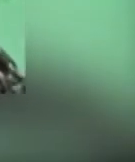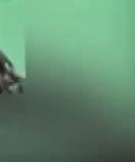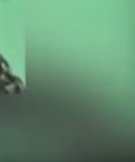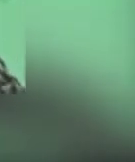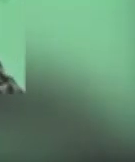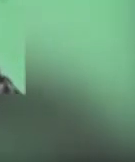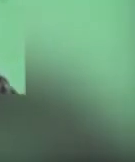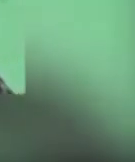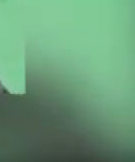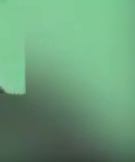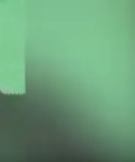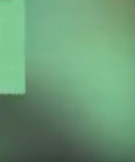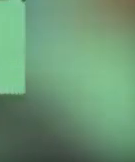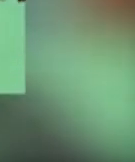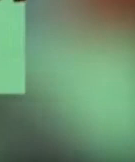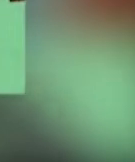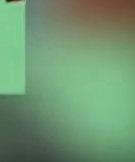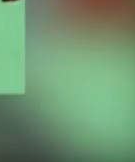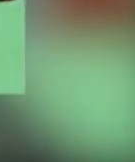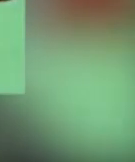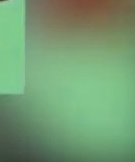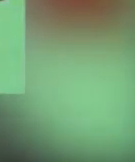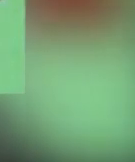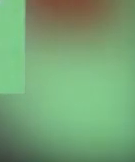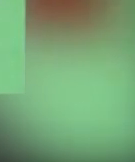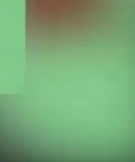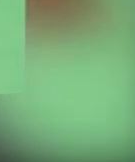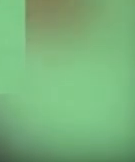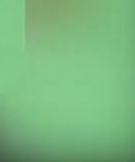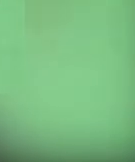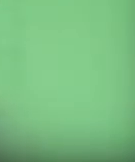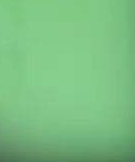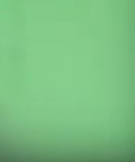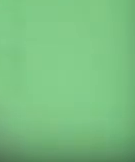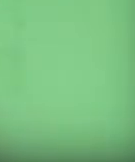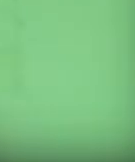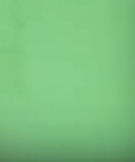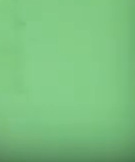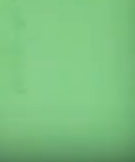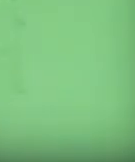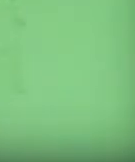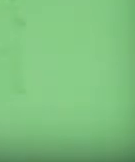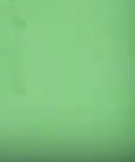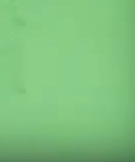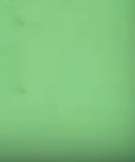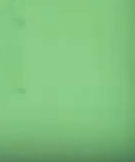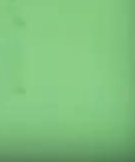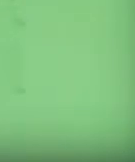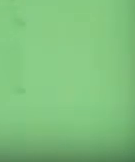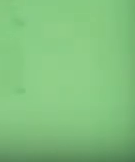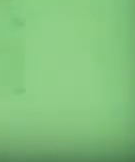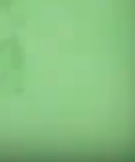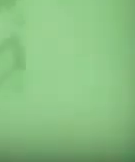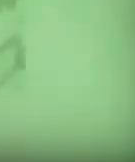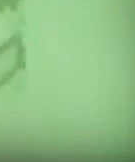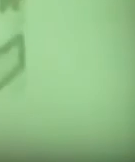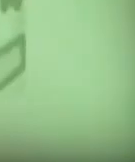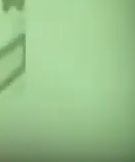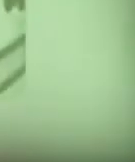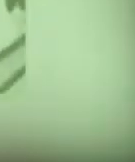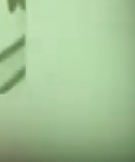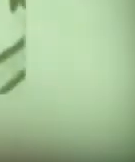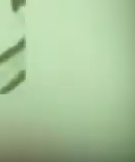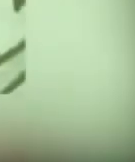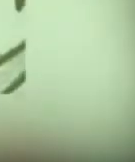que quiere decir boda en francés, pues en esas fiestas generalmente tocaban grupos de este tipo. Pero hay otra versión que dice que